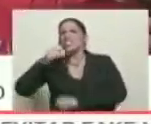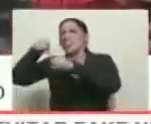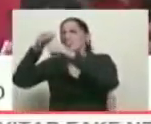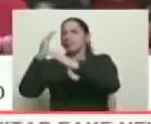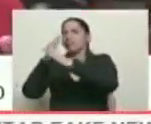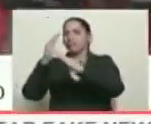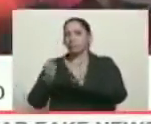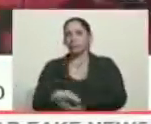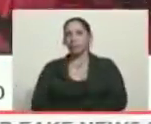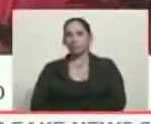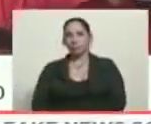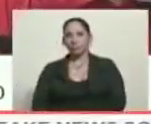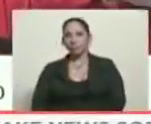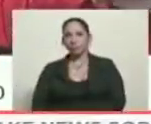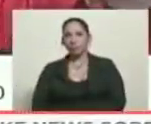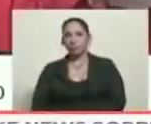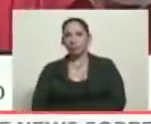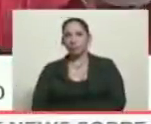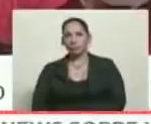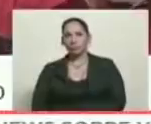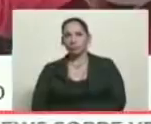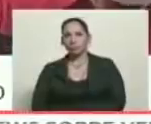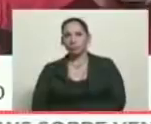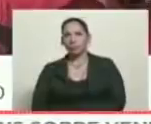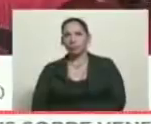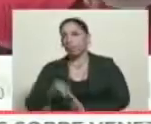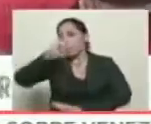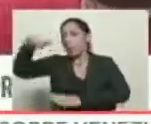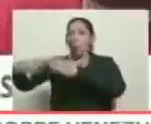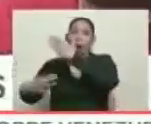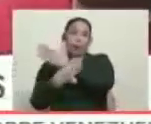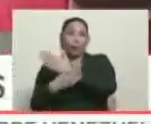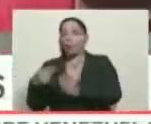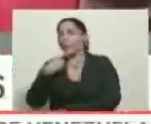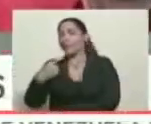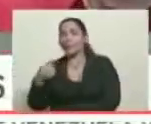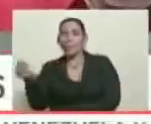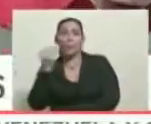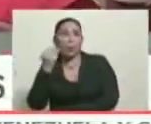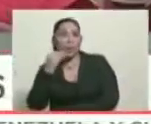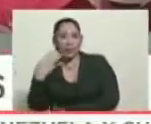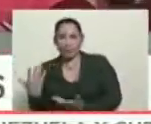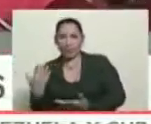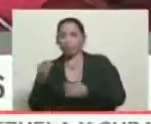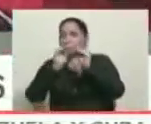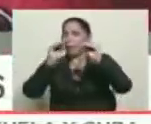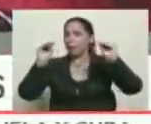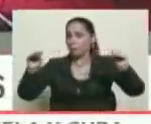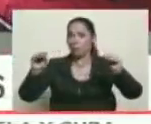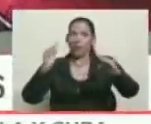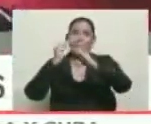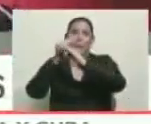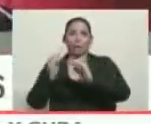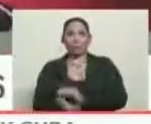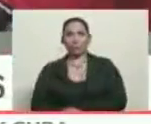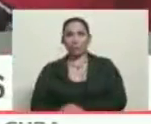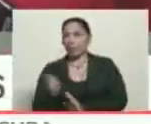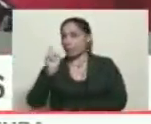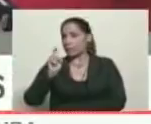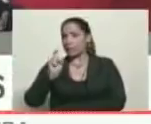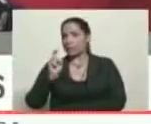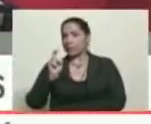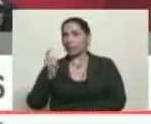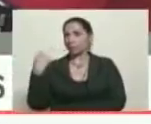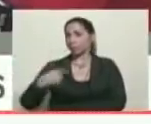escalonado? Guaidó. Bueno, Guaidó dice tantas boberías. Para convocar paro escalonado necesita tener